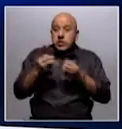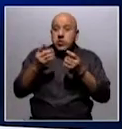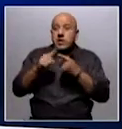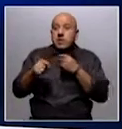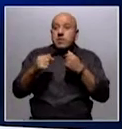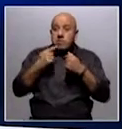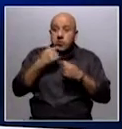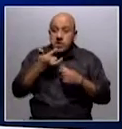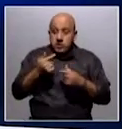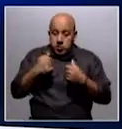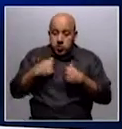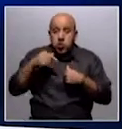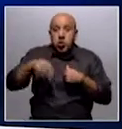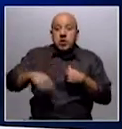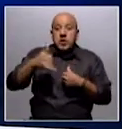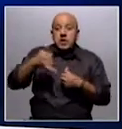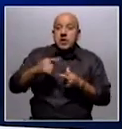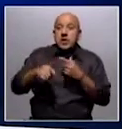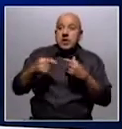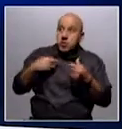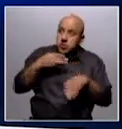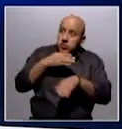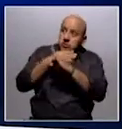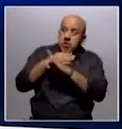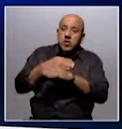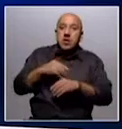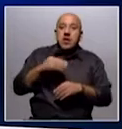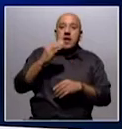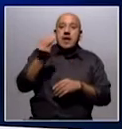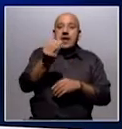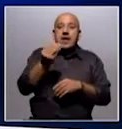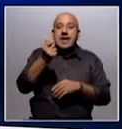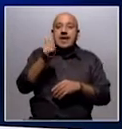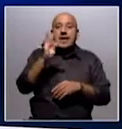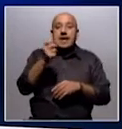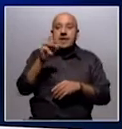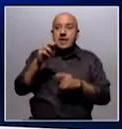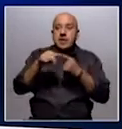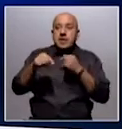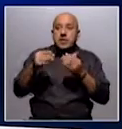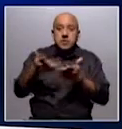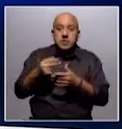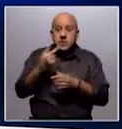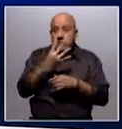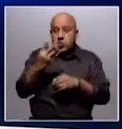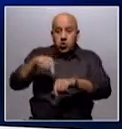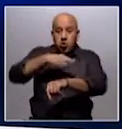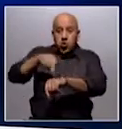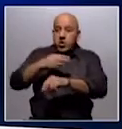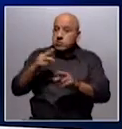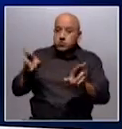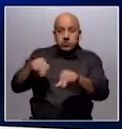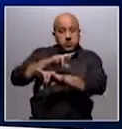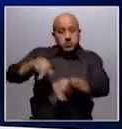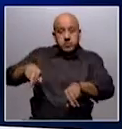fíjate que en mi caso personal hoy tenía que estar viajando rumbo a qatar a otro congreso académico internacional y en las últimas 24 horas se me canceló